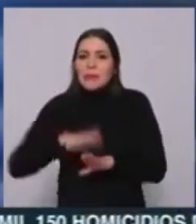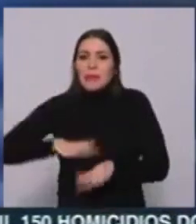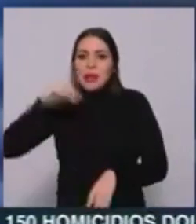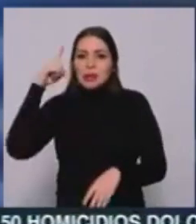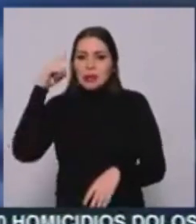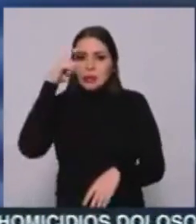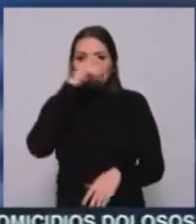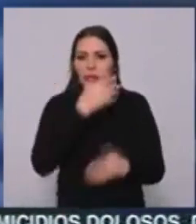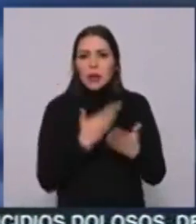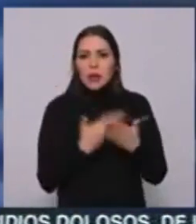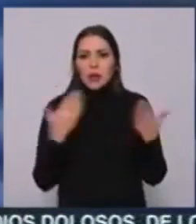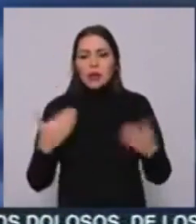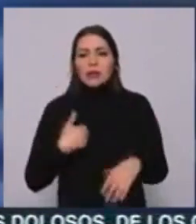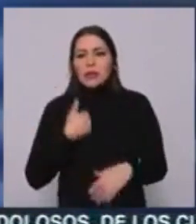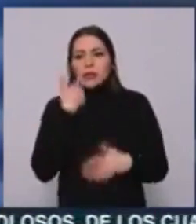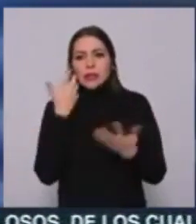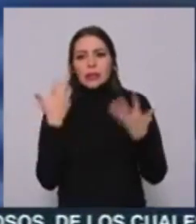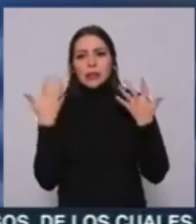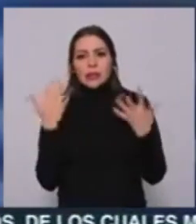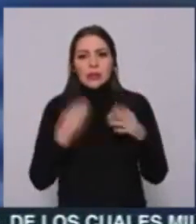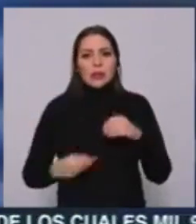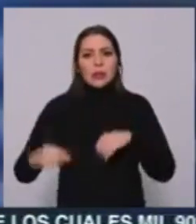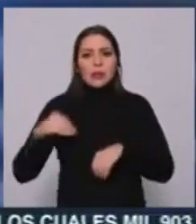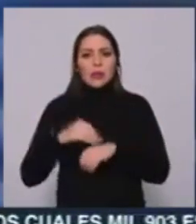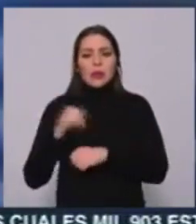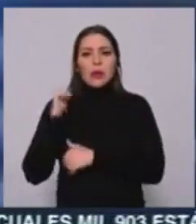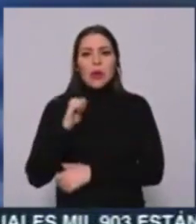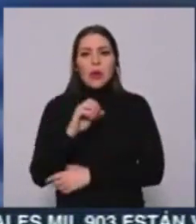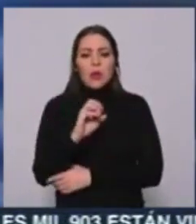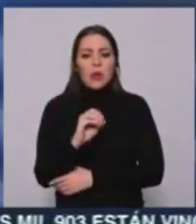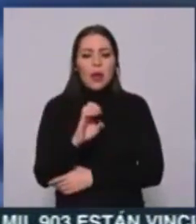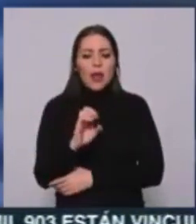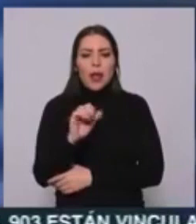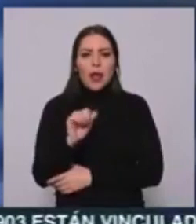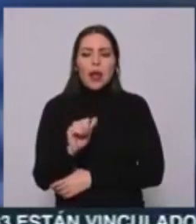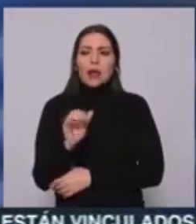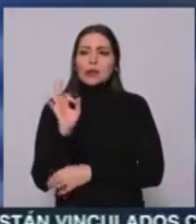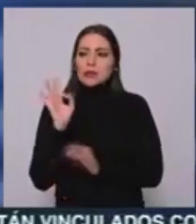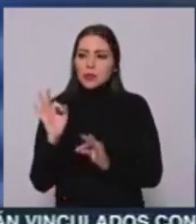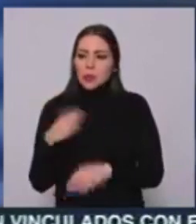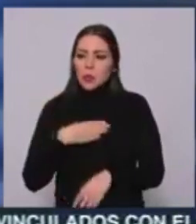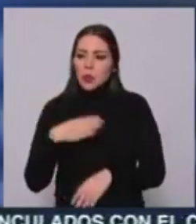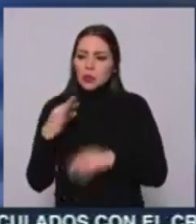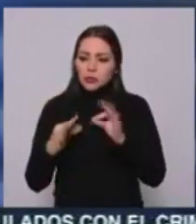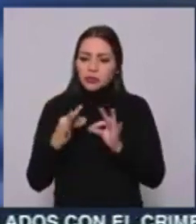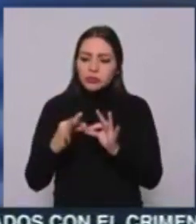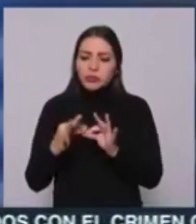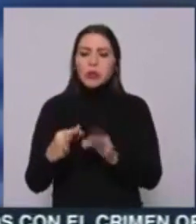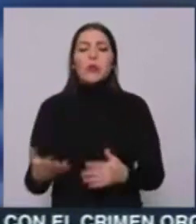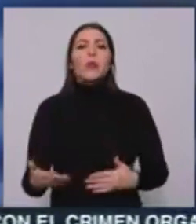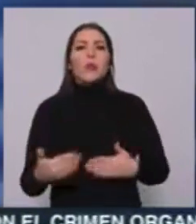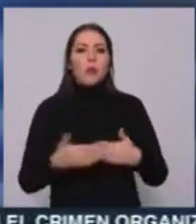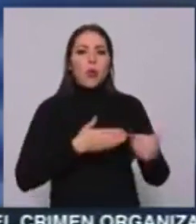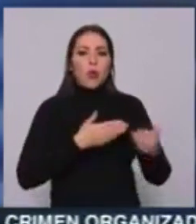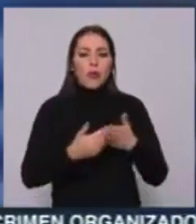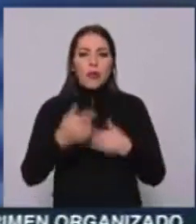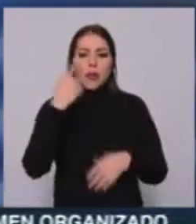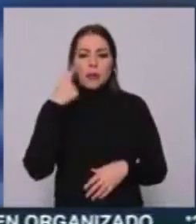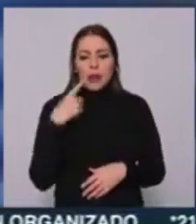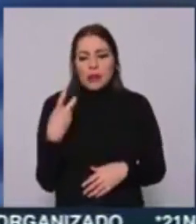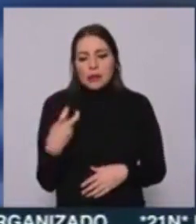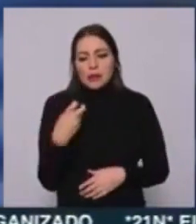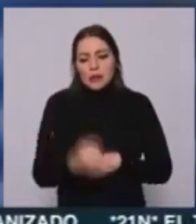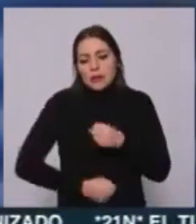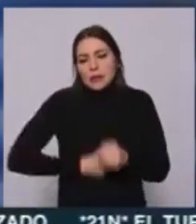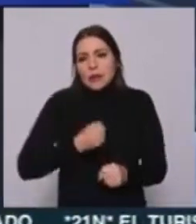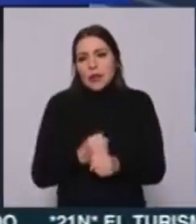OEA moderna, una OEA eficaz, una OEA para el siglo XXI y una OEA que construya